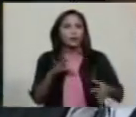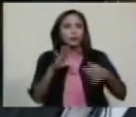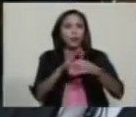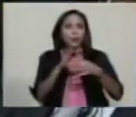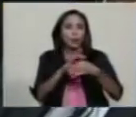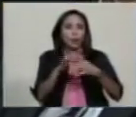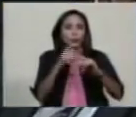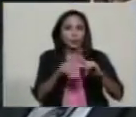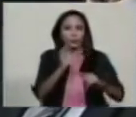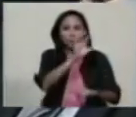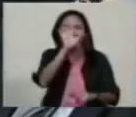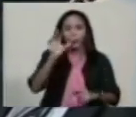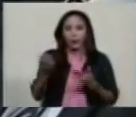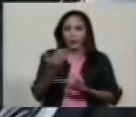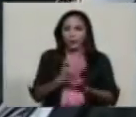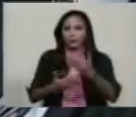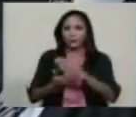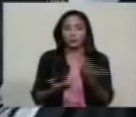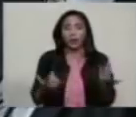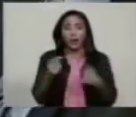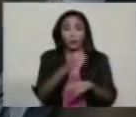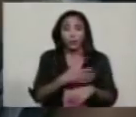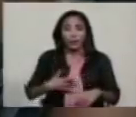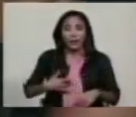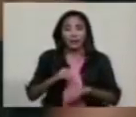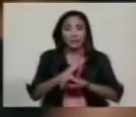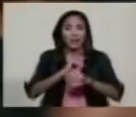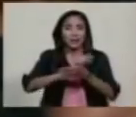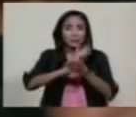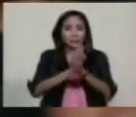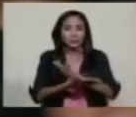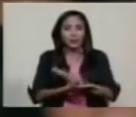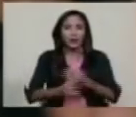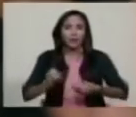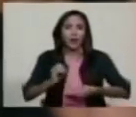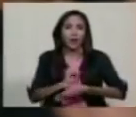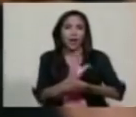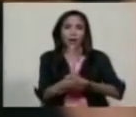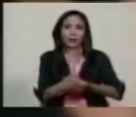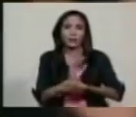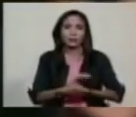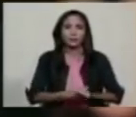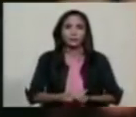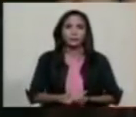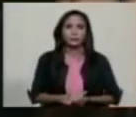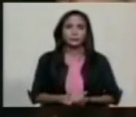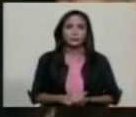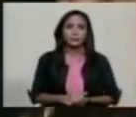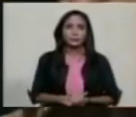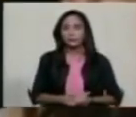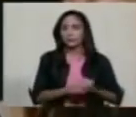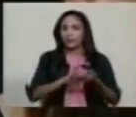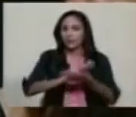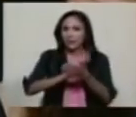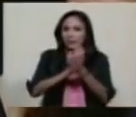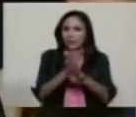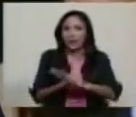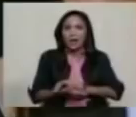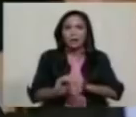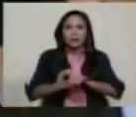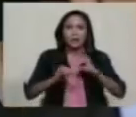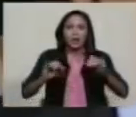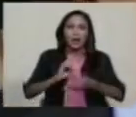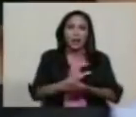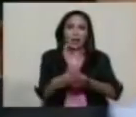América. Eso es lo que ellos quisieran apagar. La llama incandescente de la rebeldía